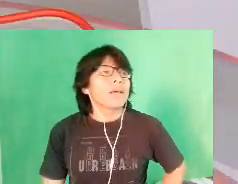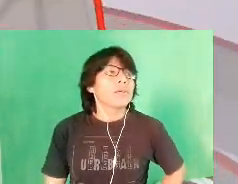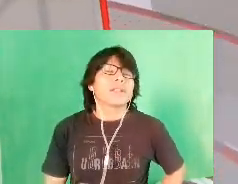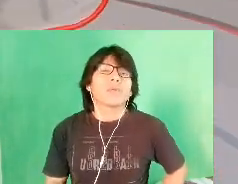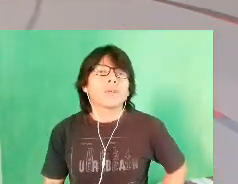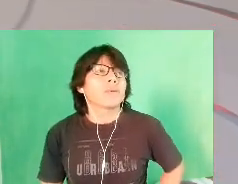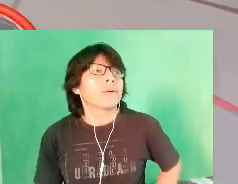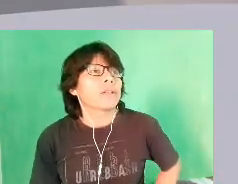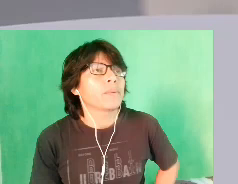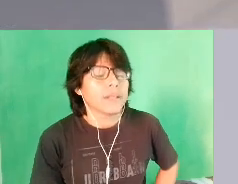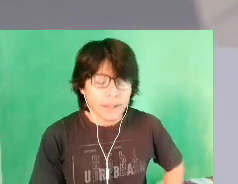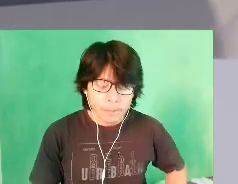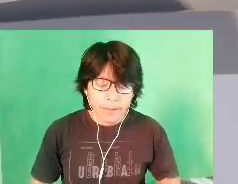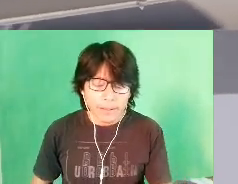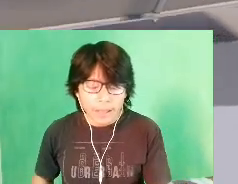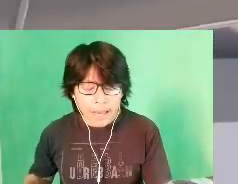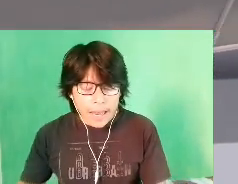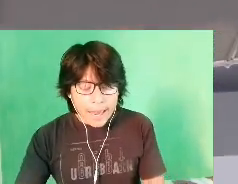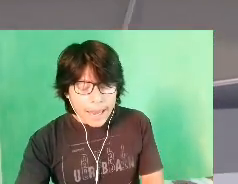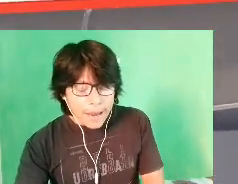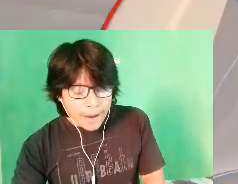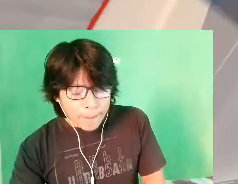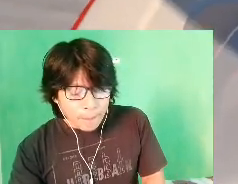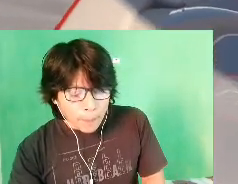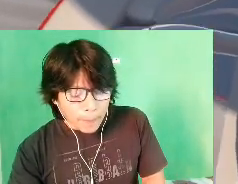18 de mayo, es el último debate presidencial.